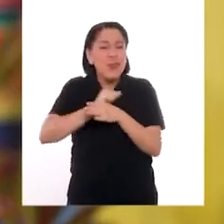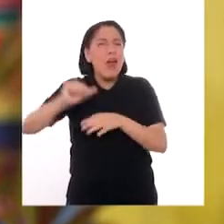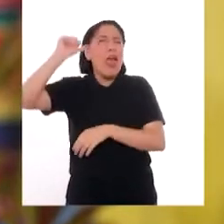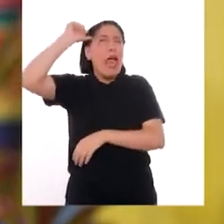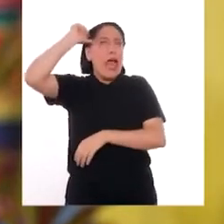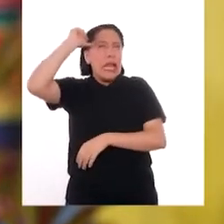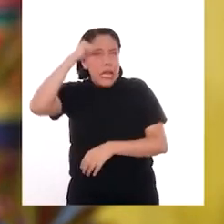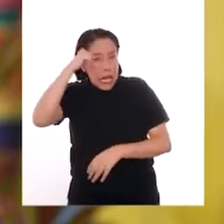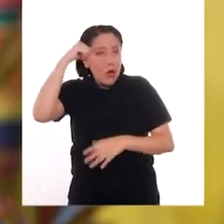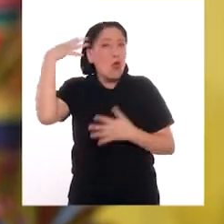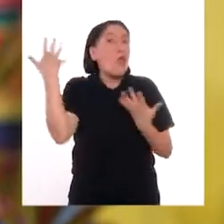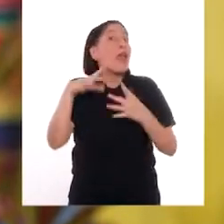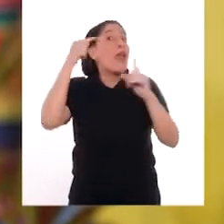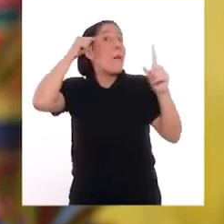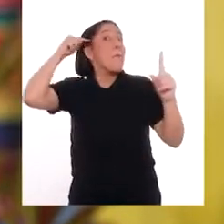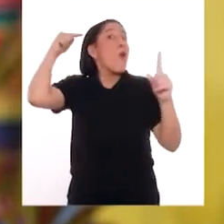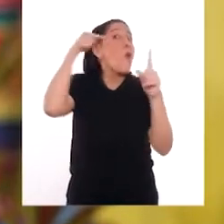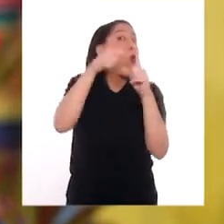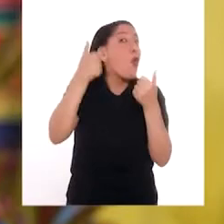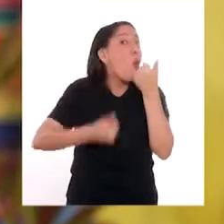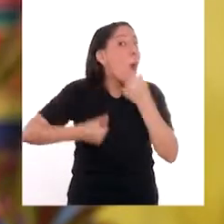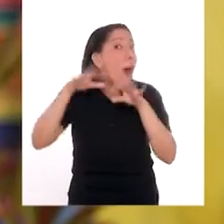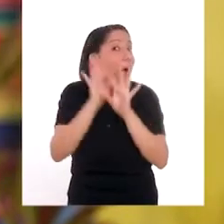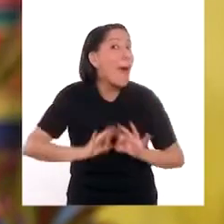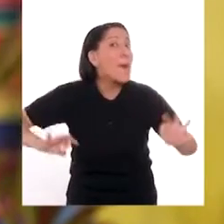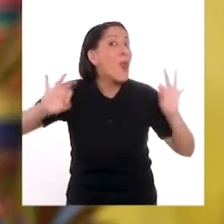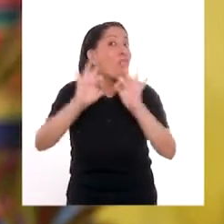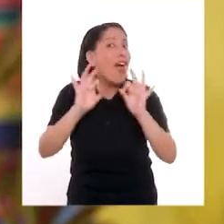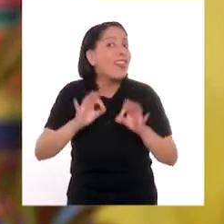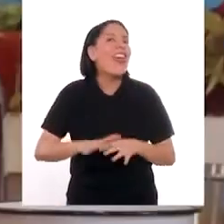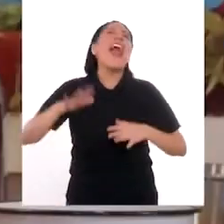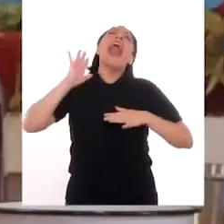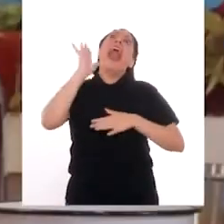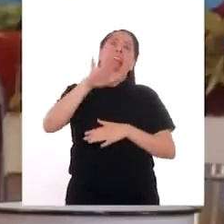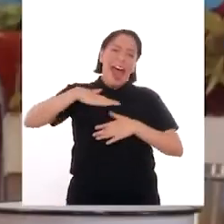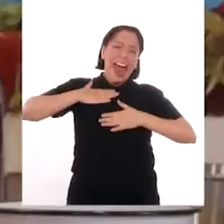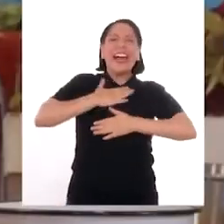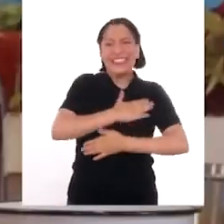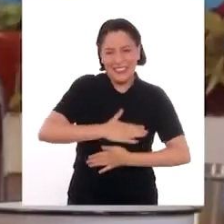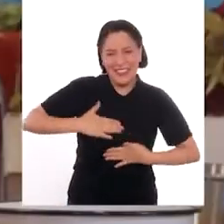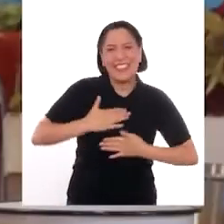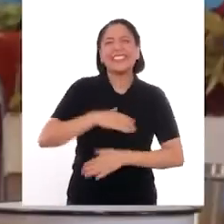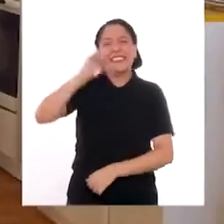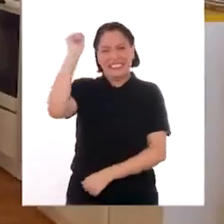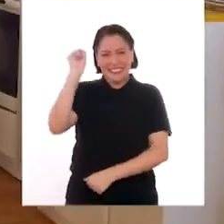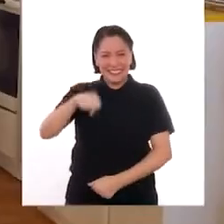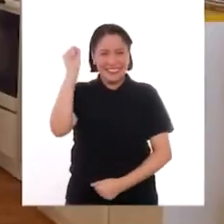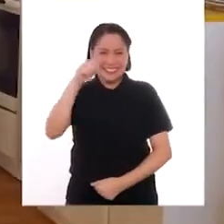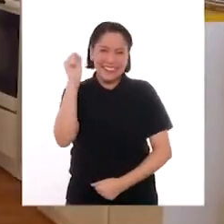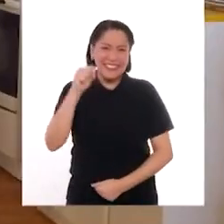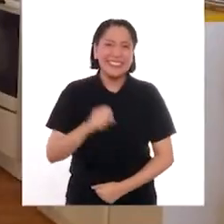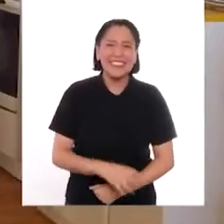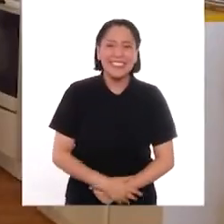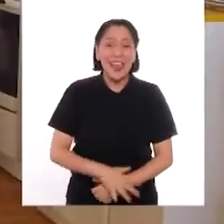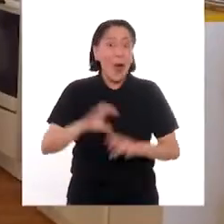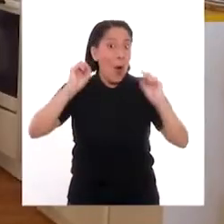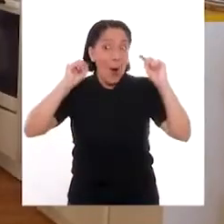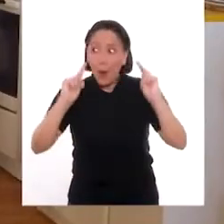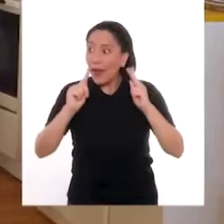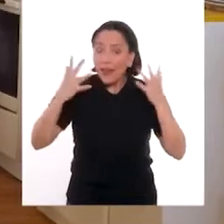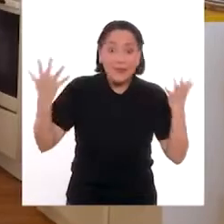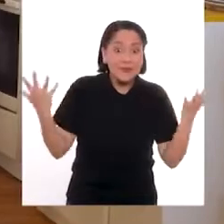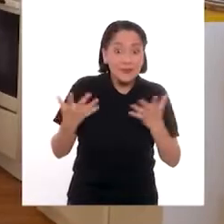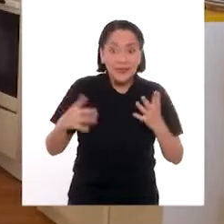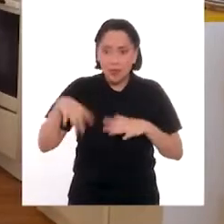escena recordando que lo más importante es... ¡divertirnos! ¡Sí!